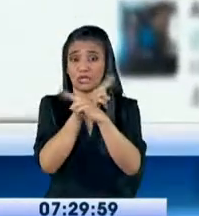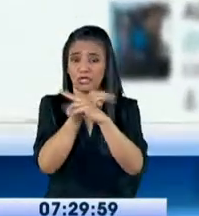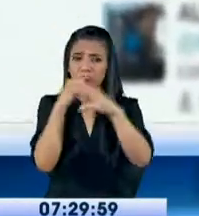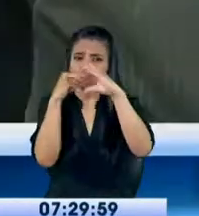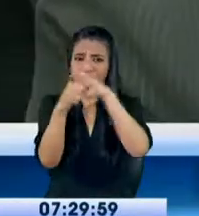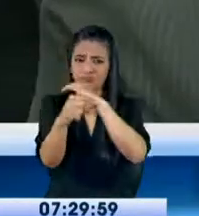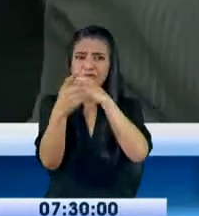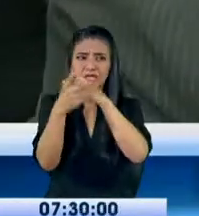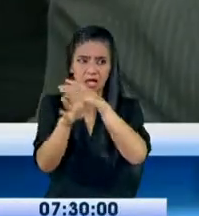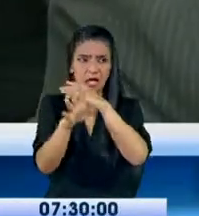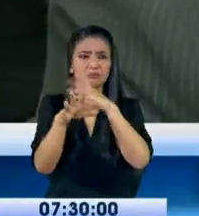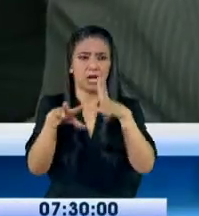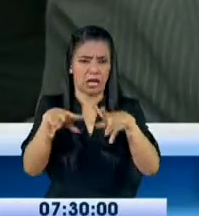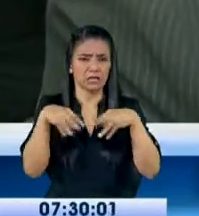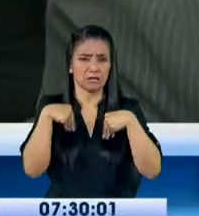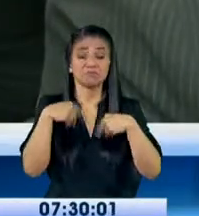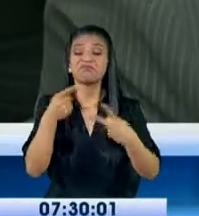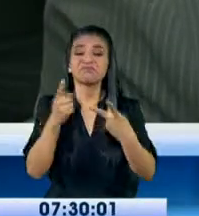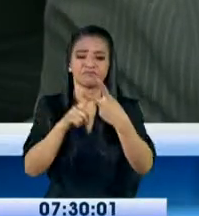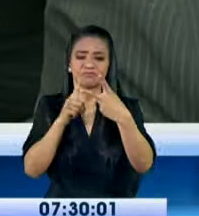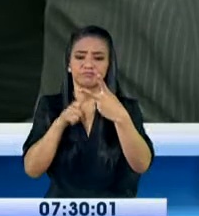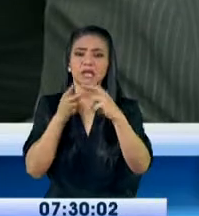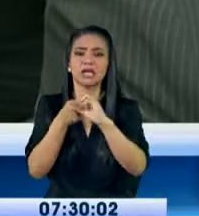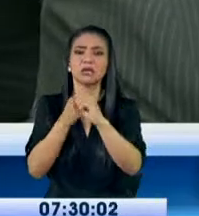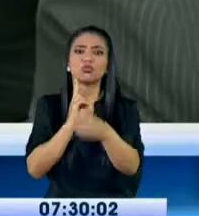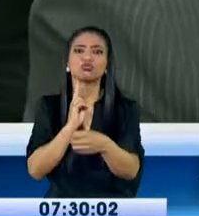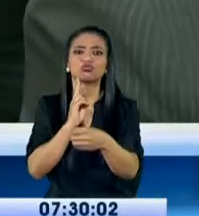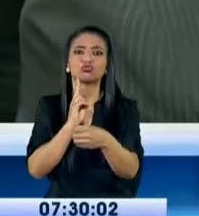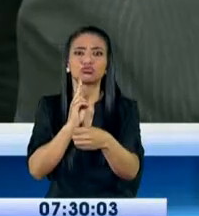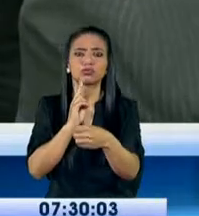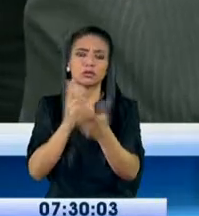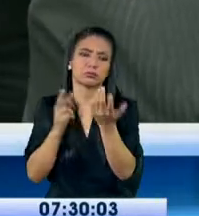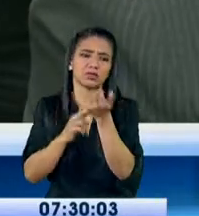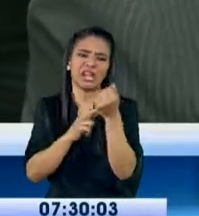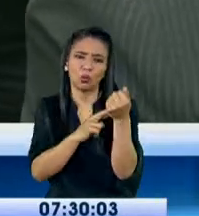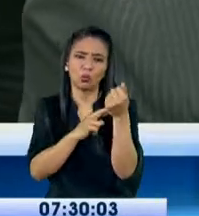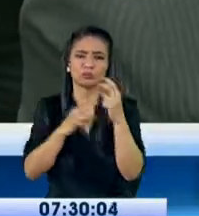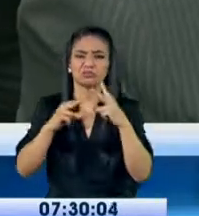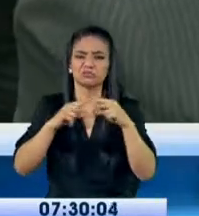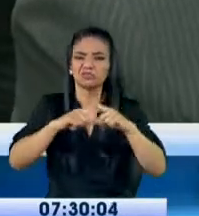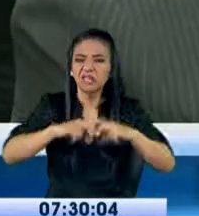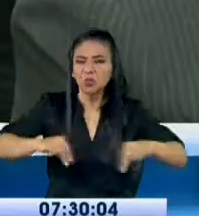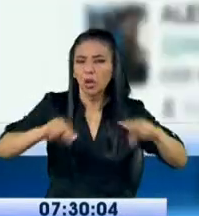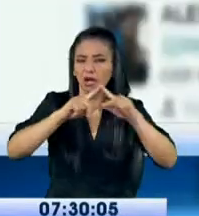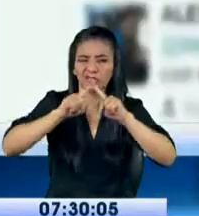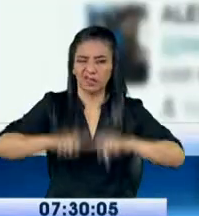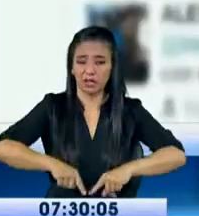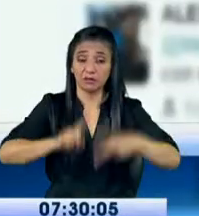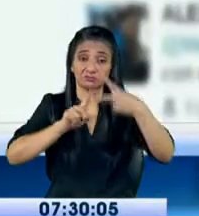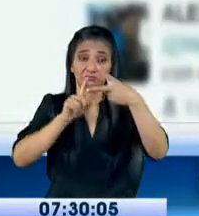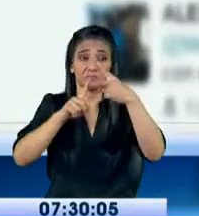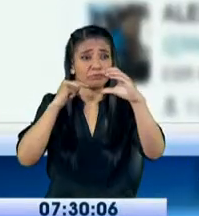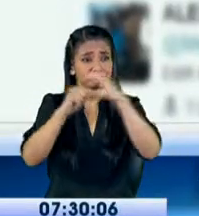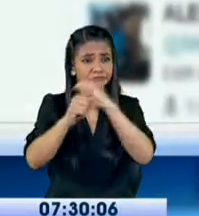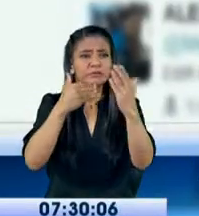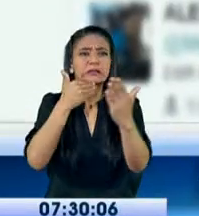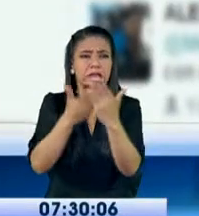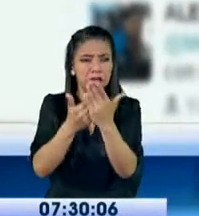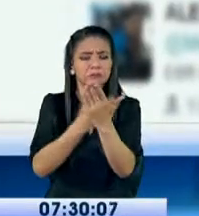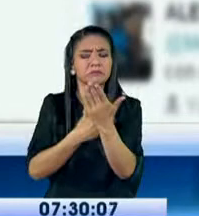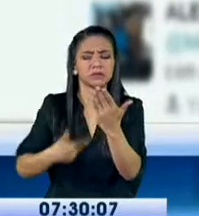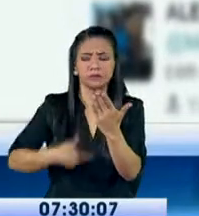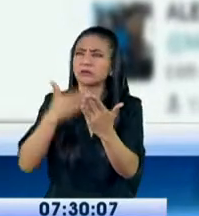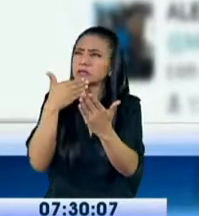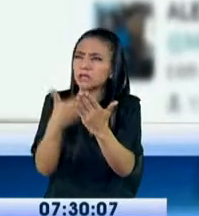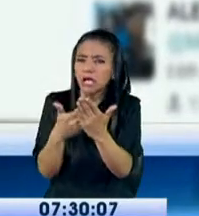se conocía de la aceptación de la renuncia de Pedro Merizalde en la cartera de hidrocarburos. Merizalde vía Twitter agradeció la confianza entregada durante